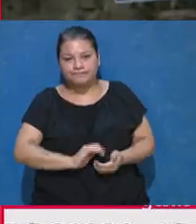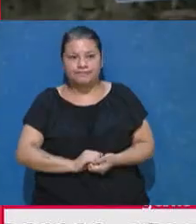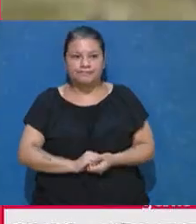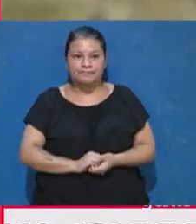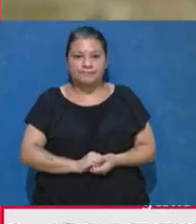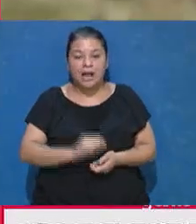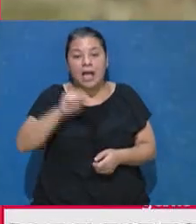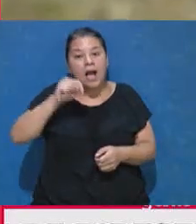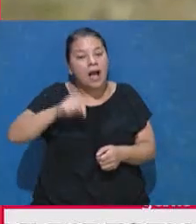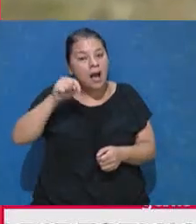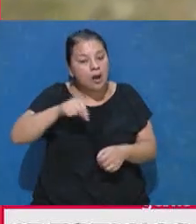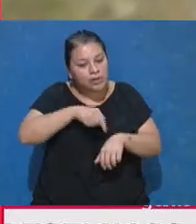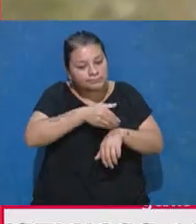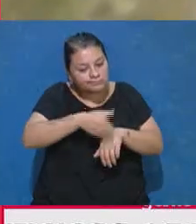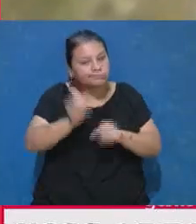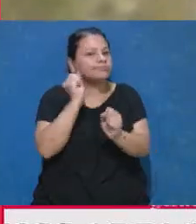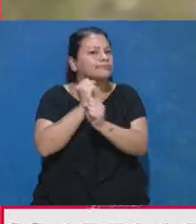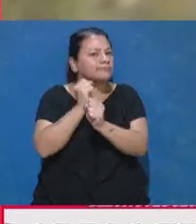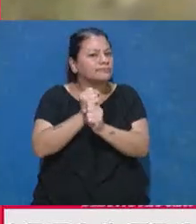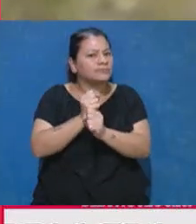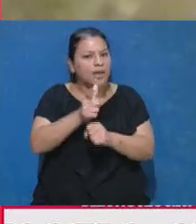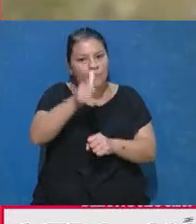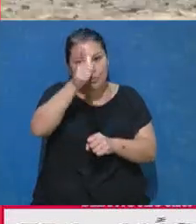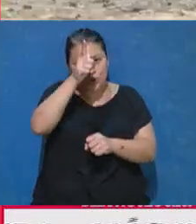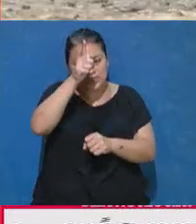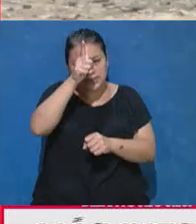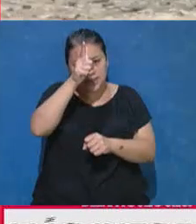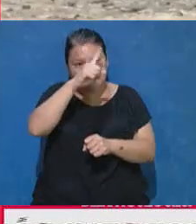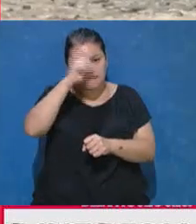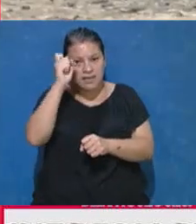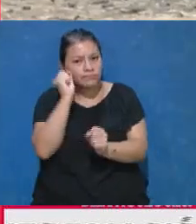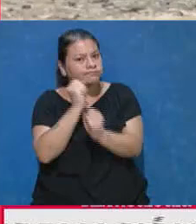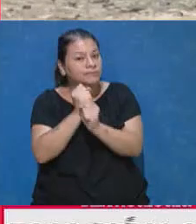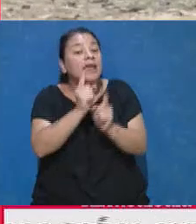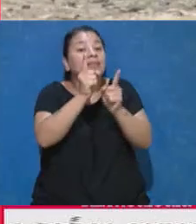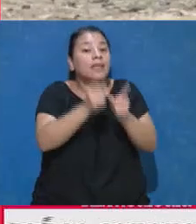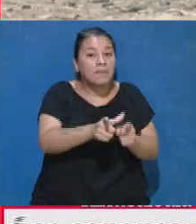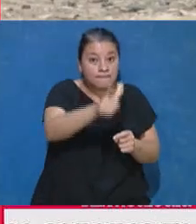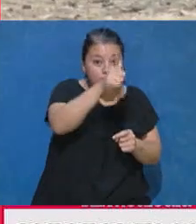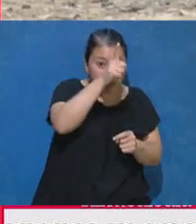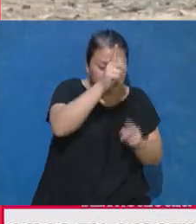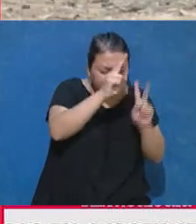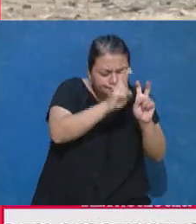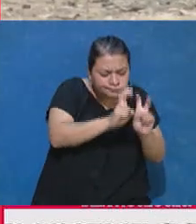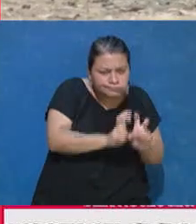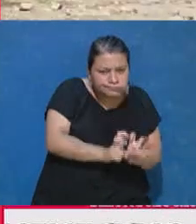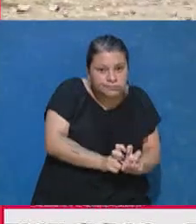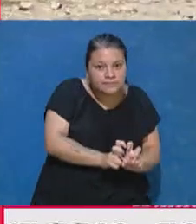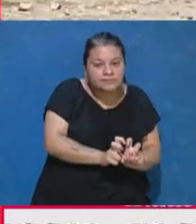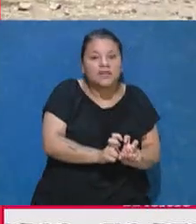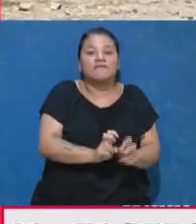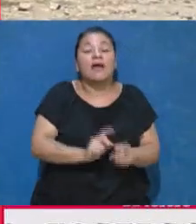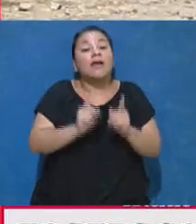decir que está trabajando por estos momentos policía federal en el lugar también policía científica realizando los peritajes